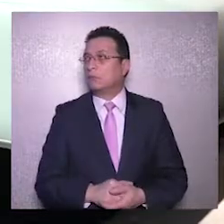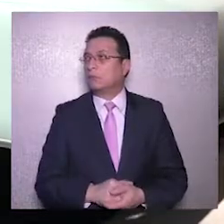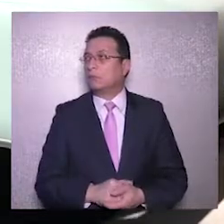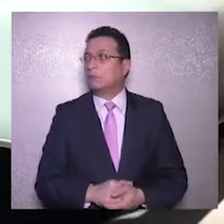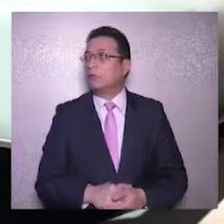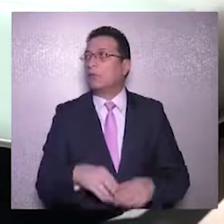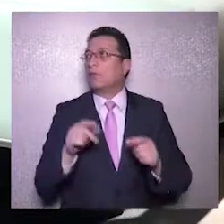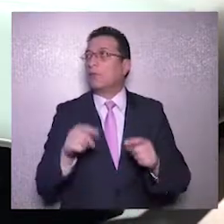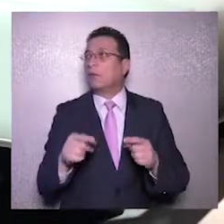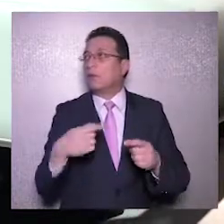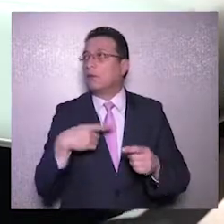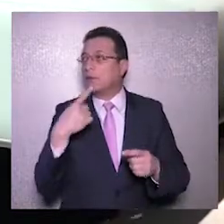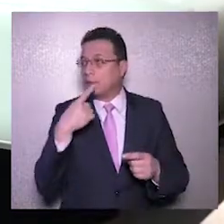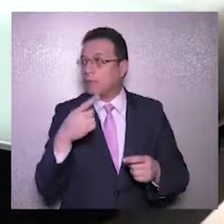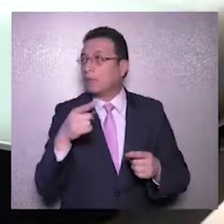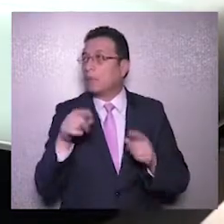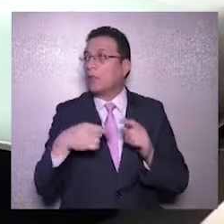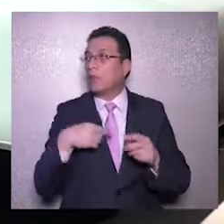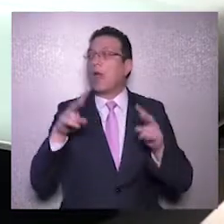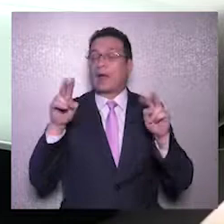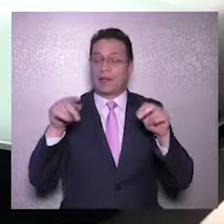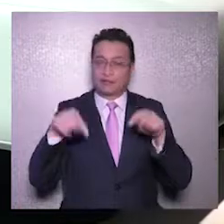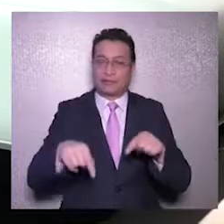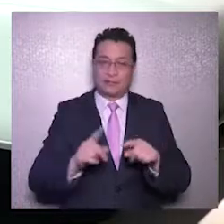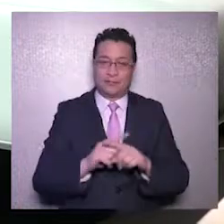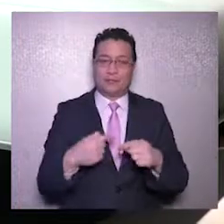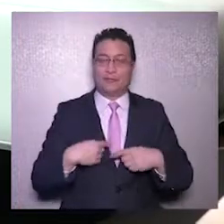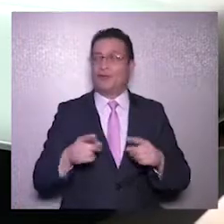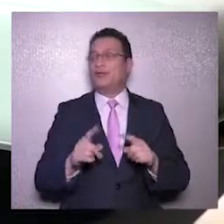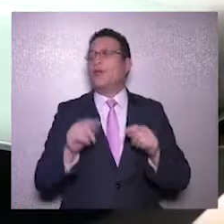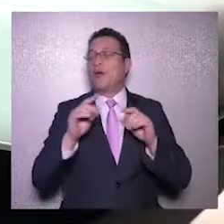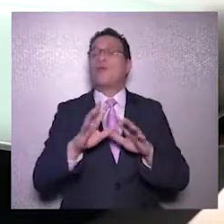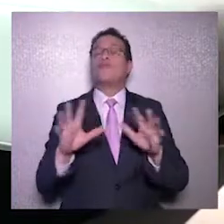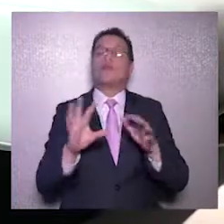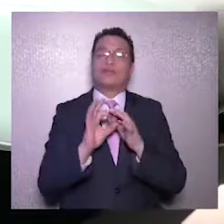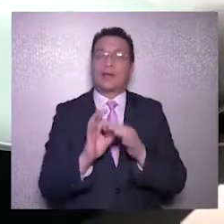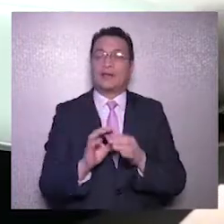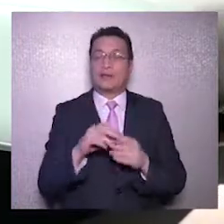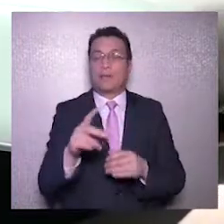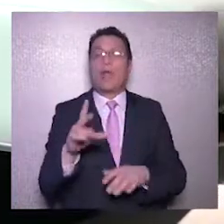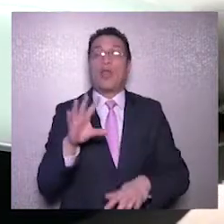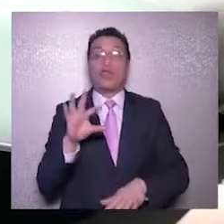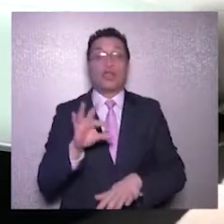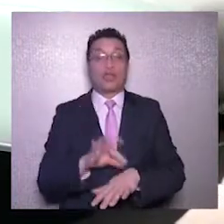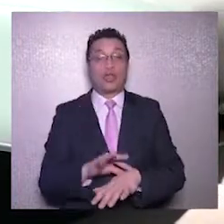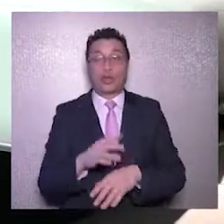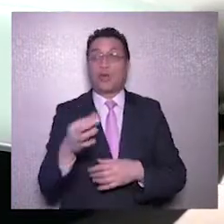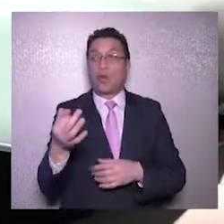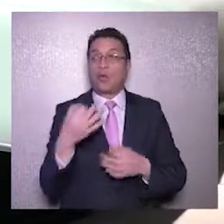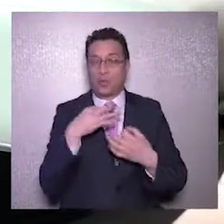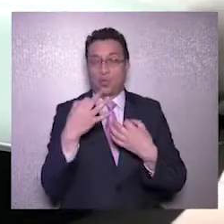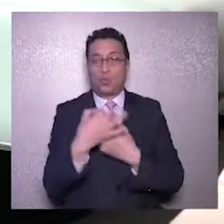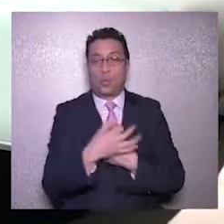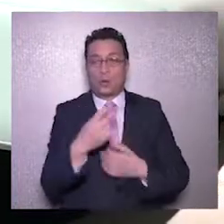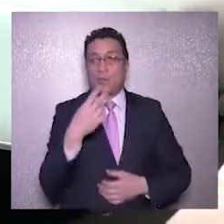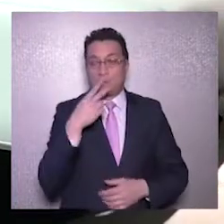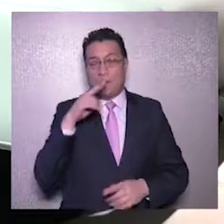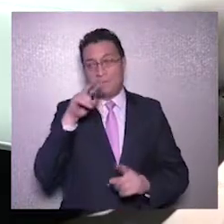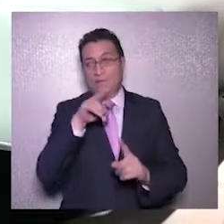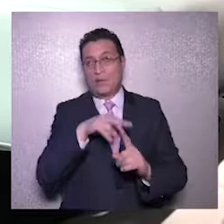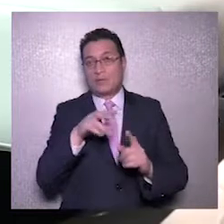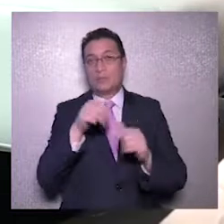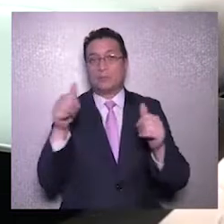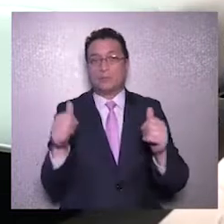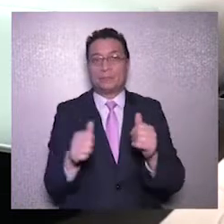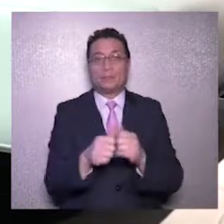que no es el caso del candidato, que está muy bien todo. Ya, muchas gracias. Bueno, doctor, cuéntenos su visión, aproximación general al